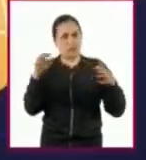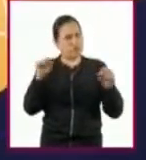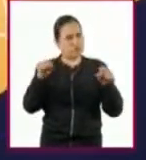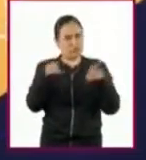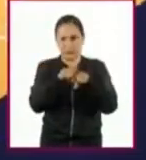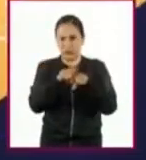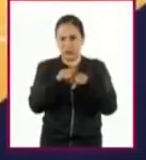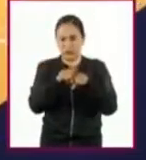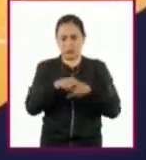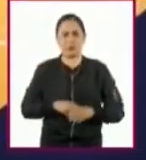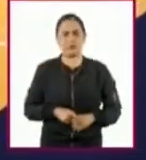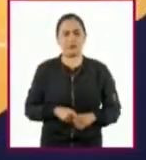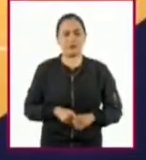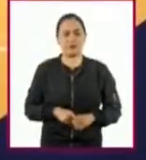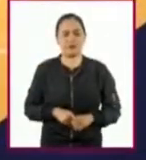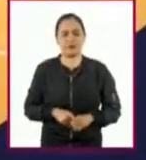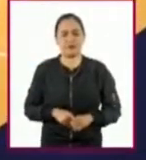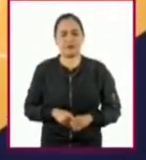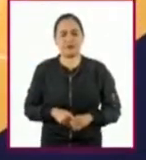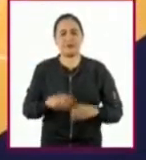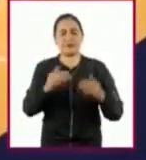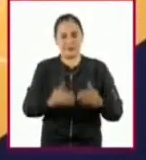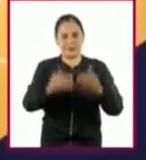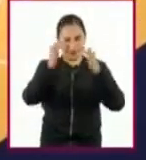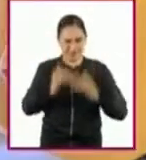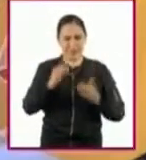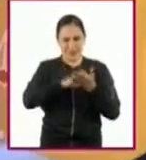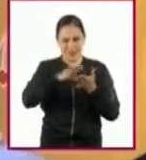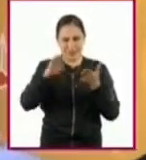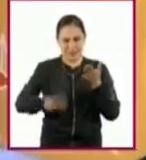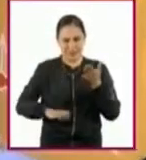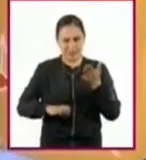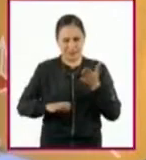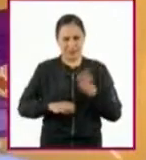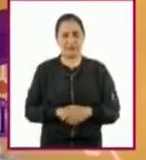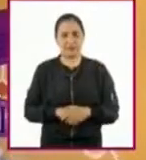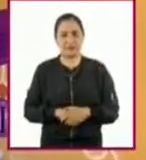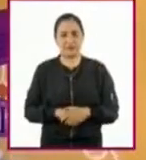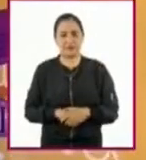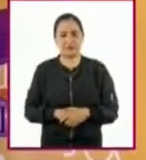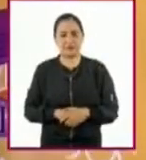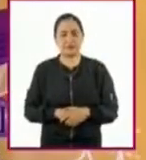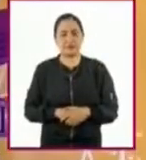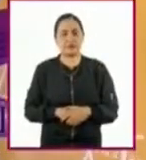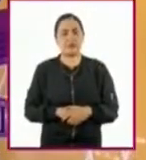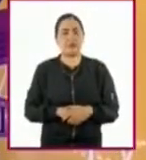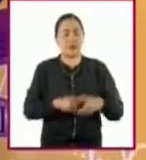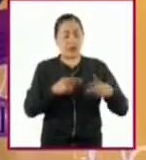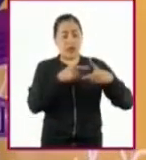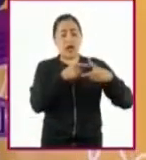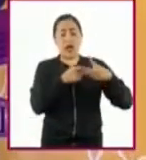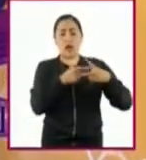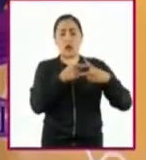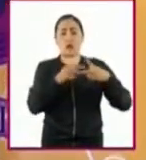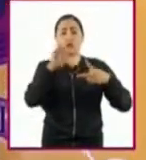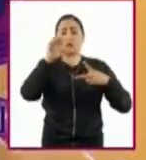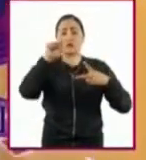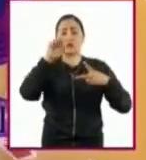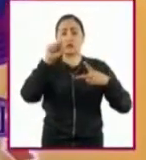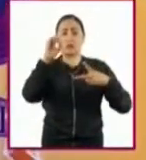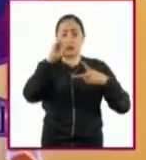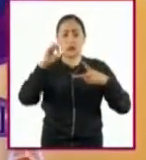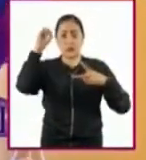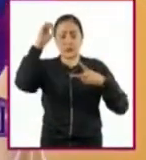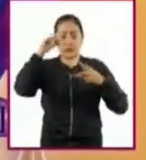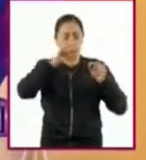iguales. Veamos la siguiente situación. Consideremos que tenemos un ángulo de 60 grados y un